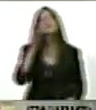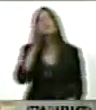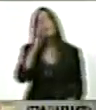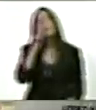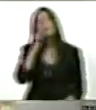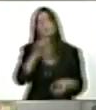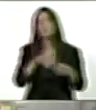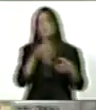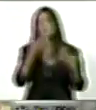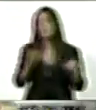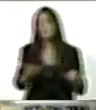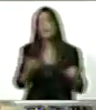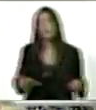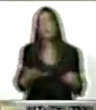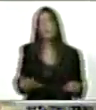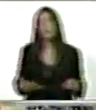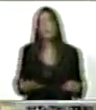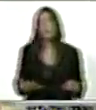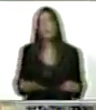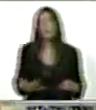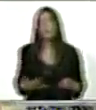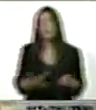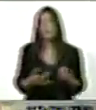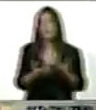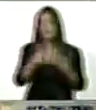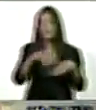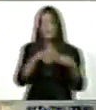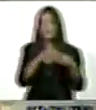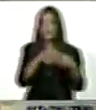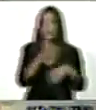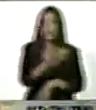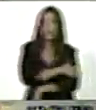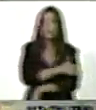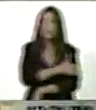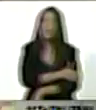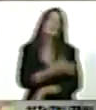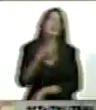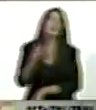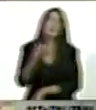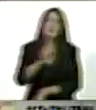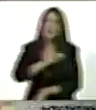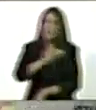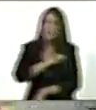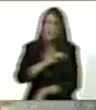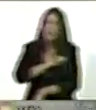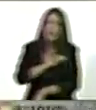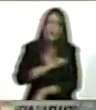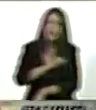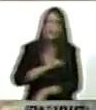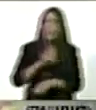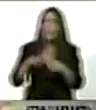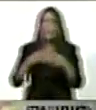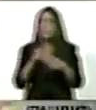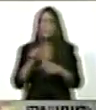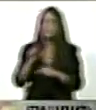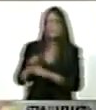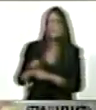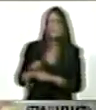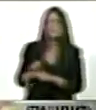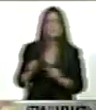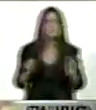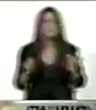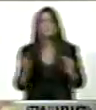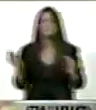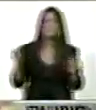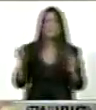están ahorita en posición de voceros de la oposición, de forma permanente tienen mucho temor de que el que esté al lado lo señale de que está